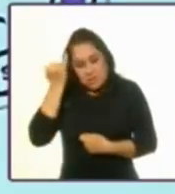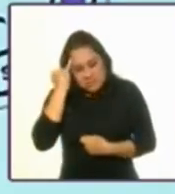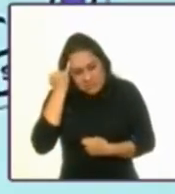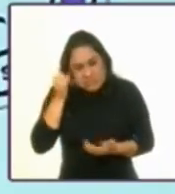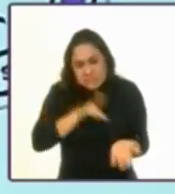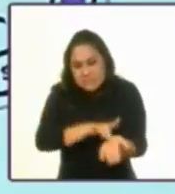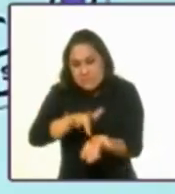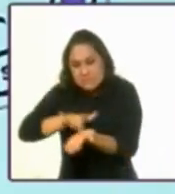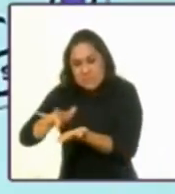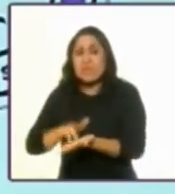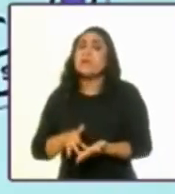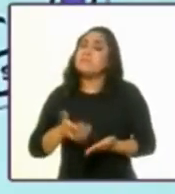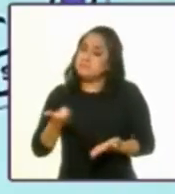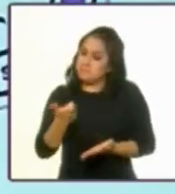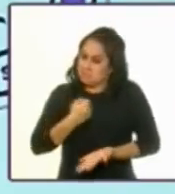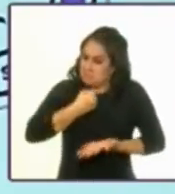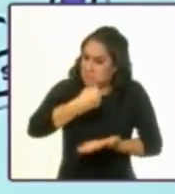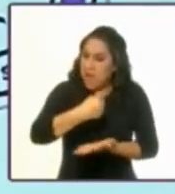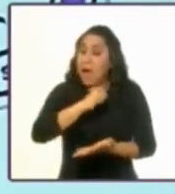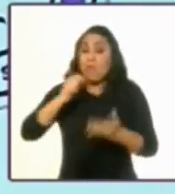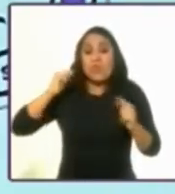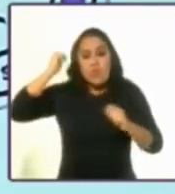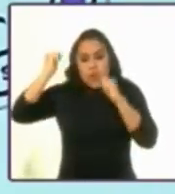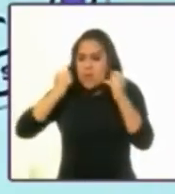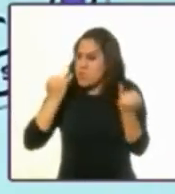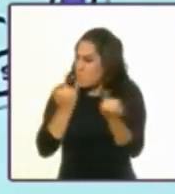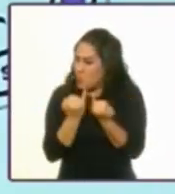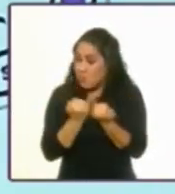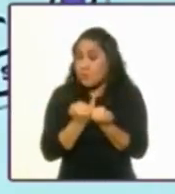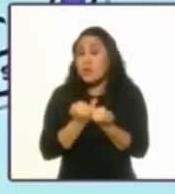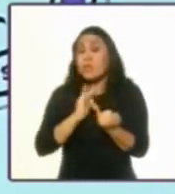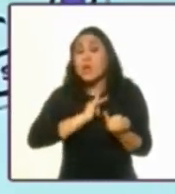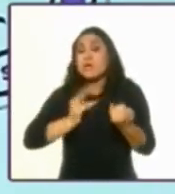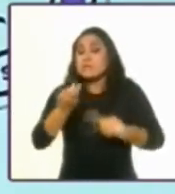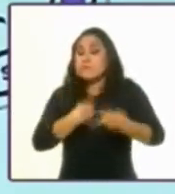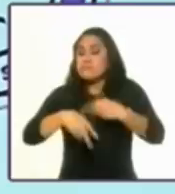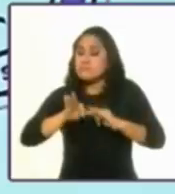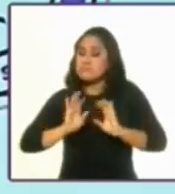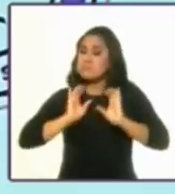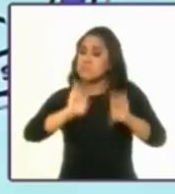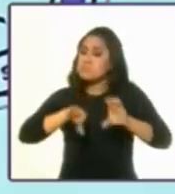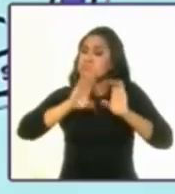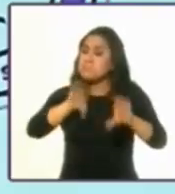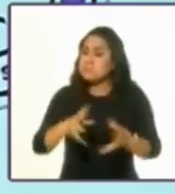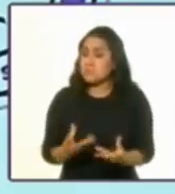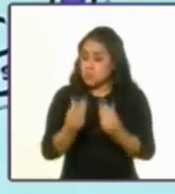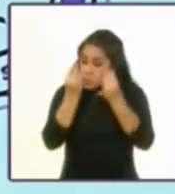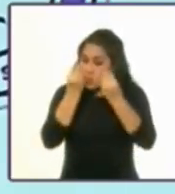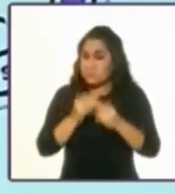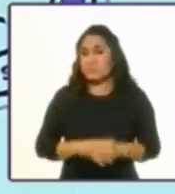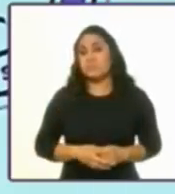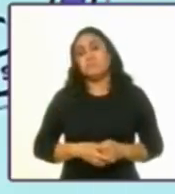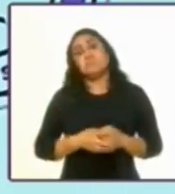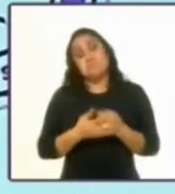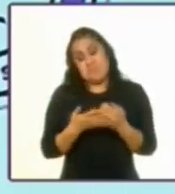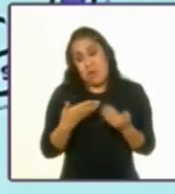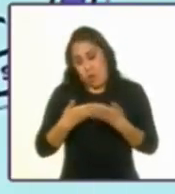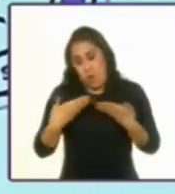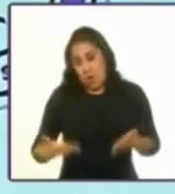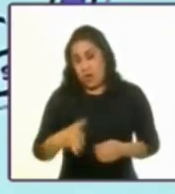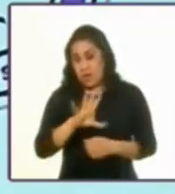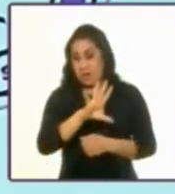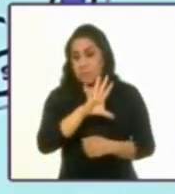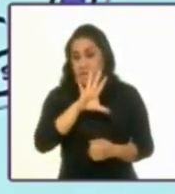en el turismo que es el generador de más de un millón de empleos y que con 500 con 500